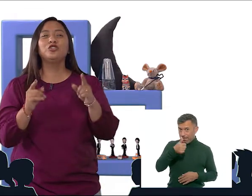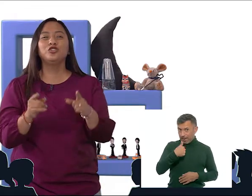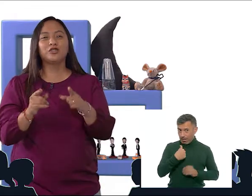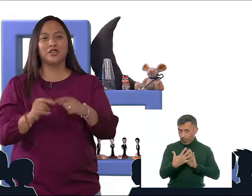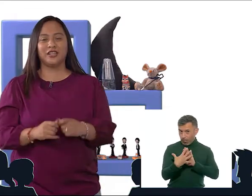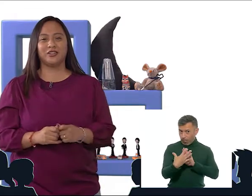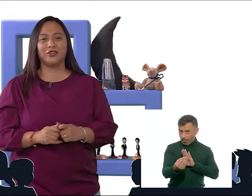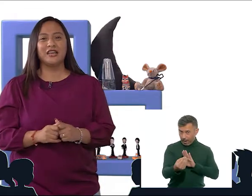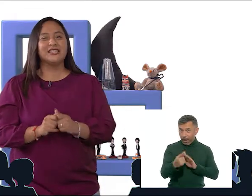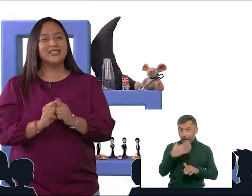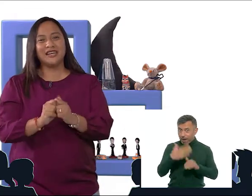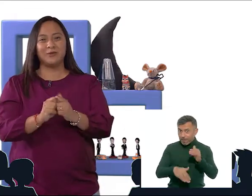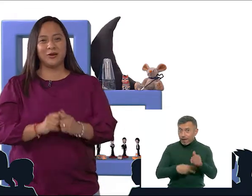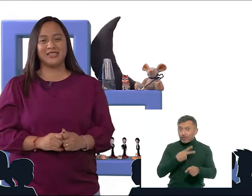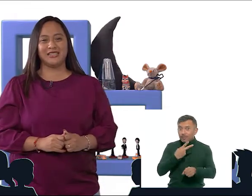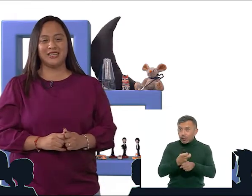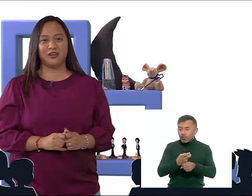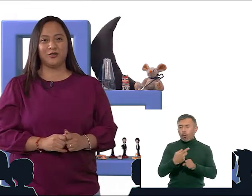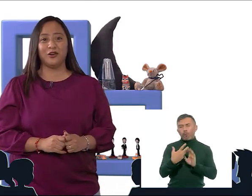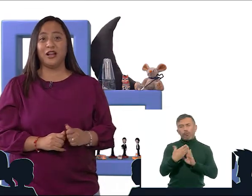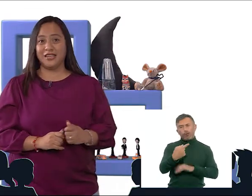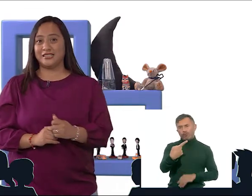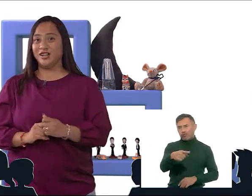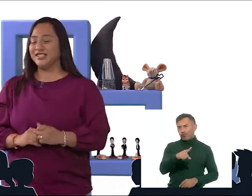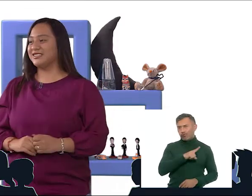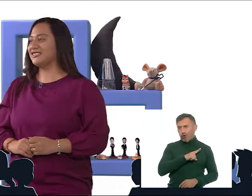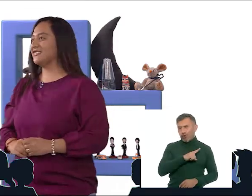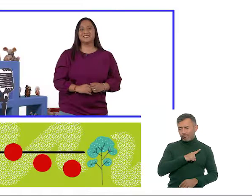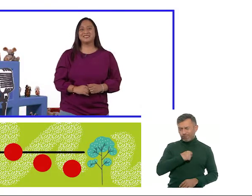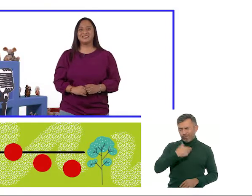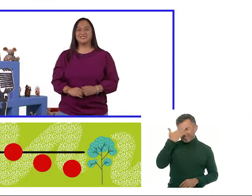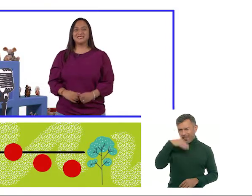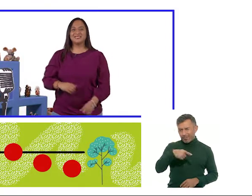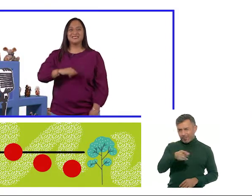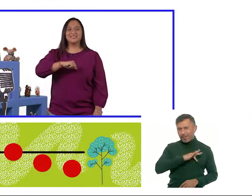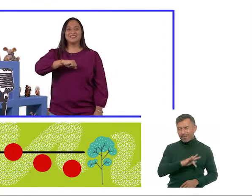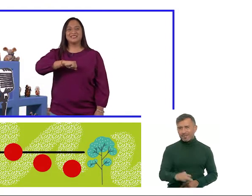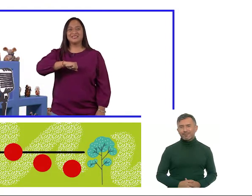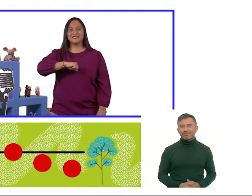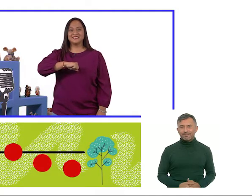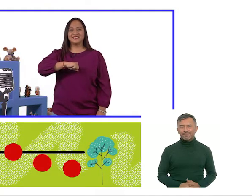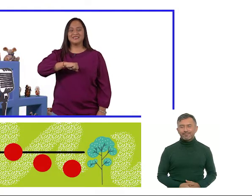inténtalo tú solito. Sé que puedes hacerlo. ¿Listos?